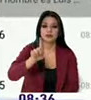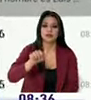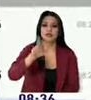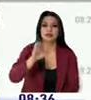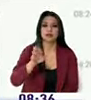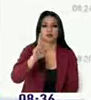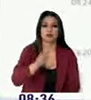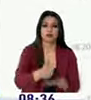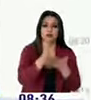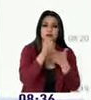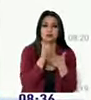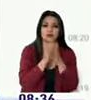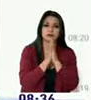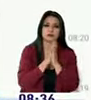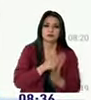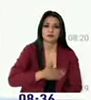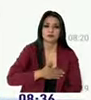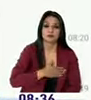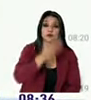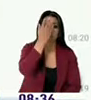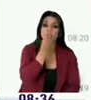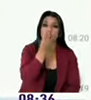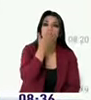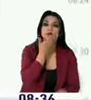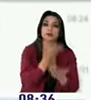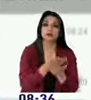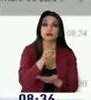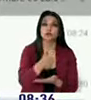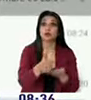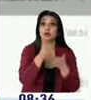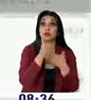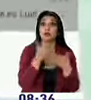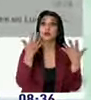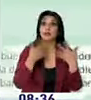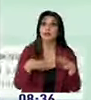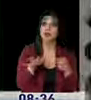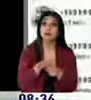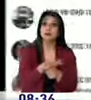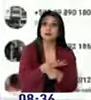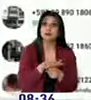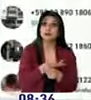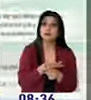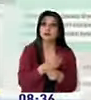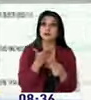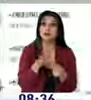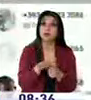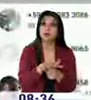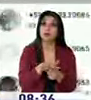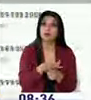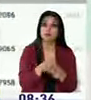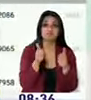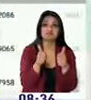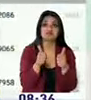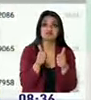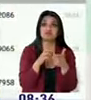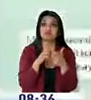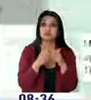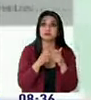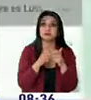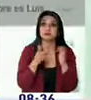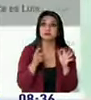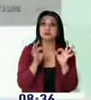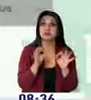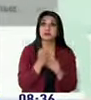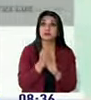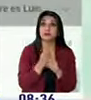Turubamba. Ayúdennos. Muy buenos días, les agradezco, soy yo. ¡Ah, ya bacharon! ¡Qué bueno! Mira, pusimos esto